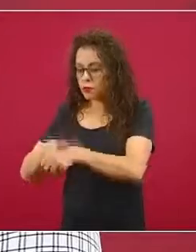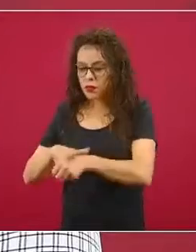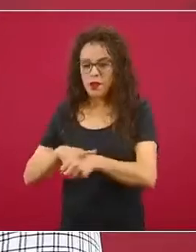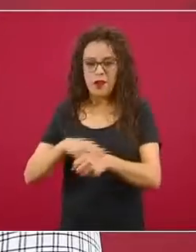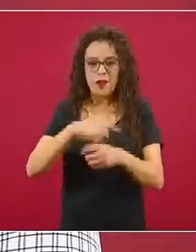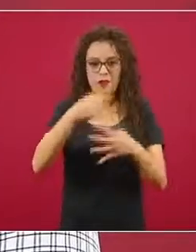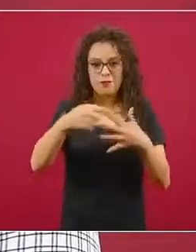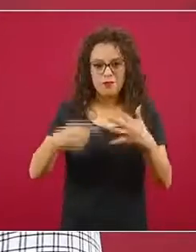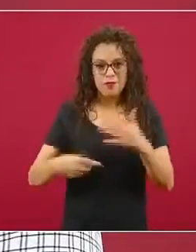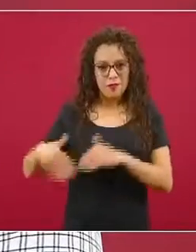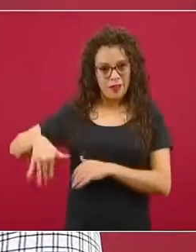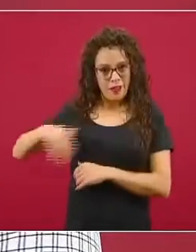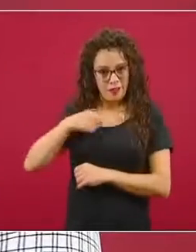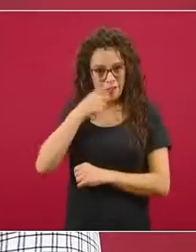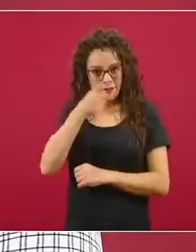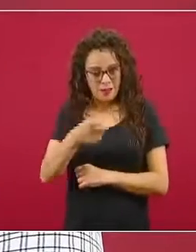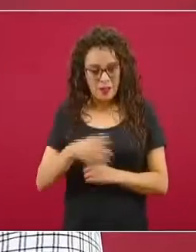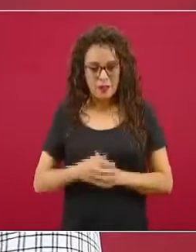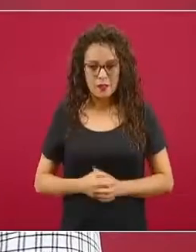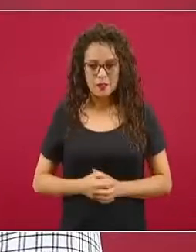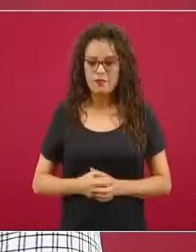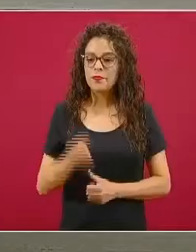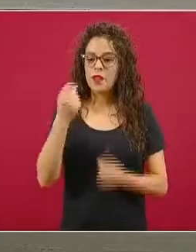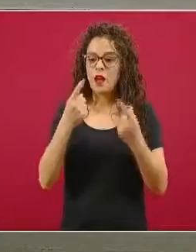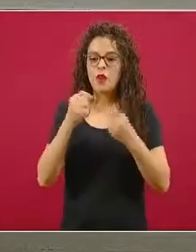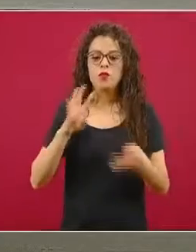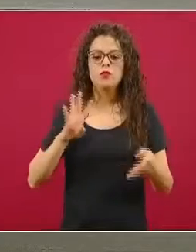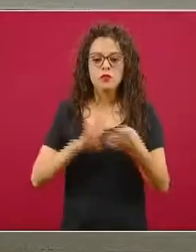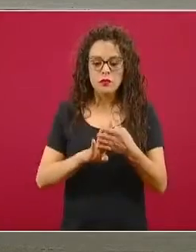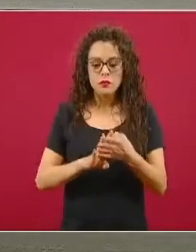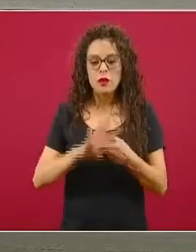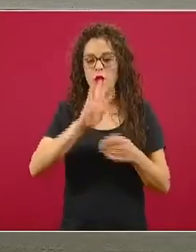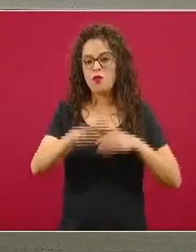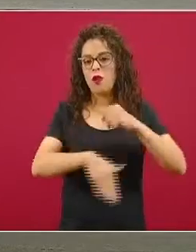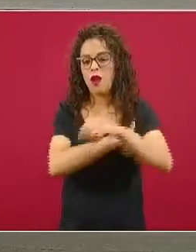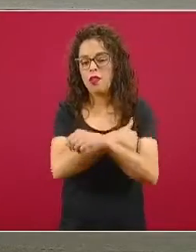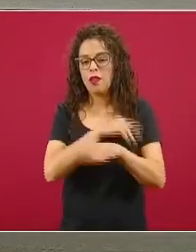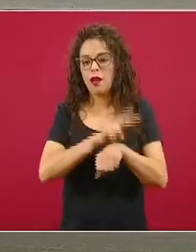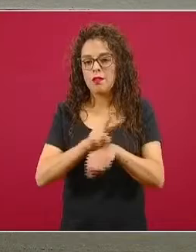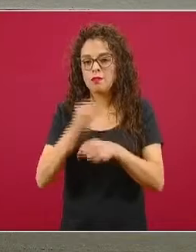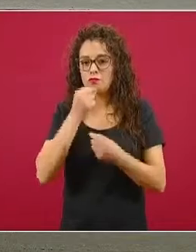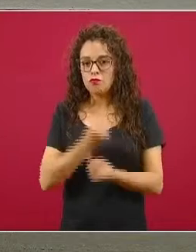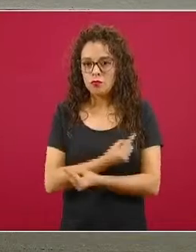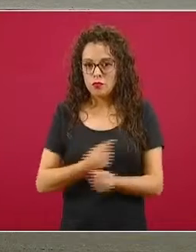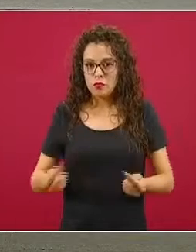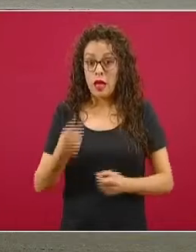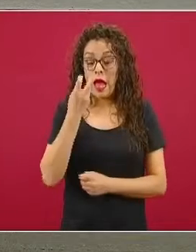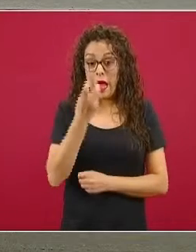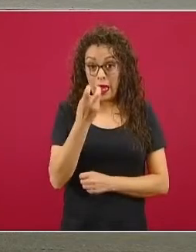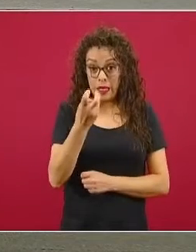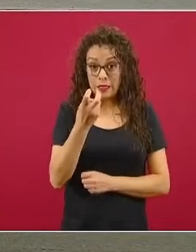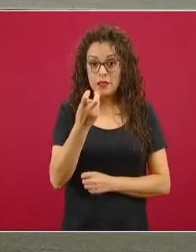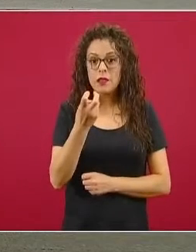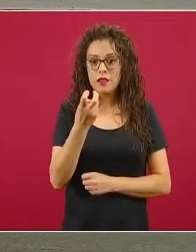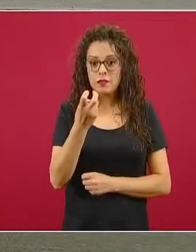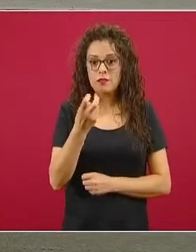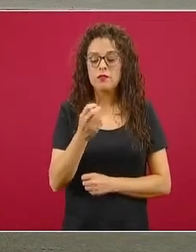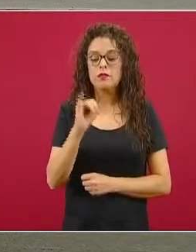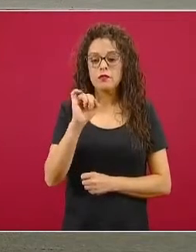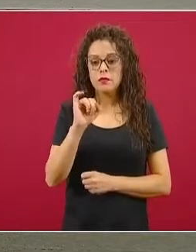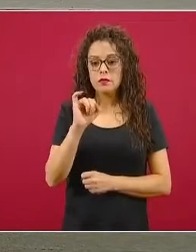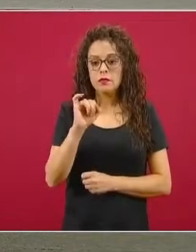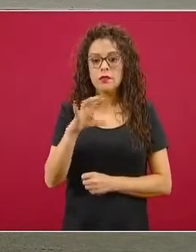hospitalarios, algunos reclusorios, guarderías, etcétera, esas son las variables que en su momento sí